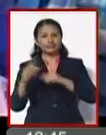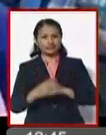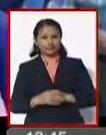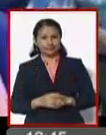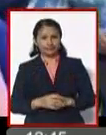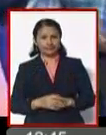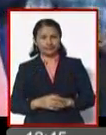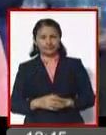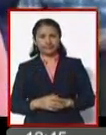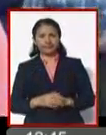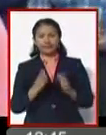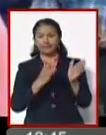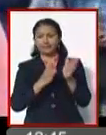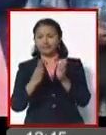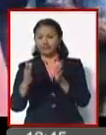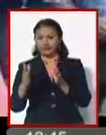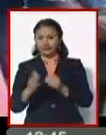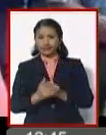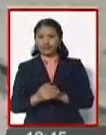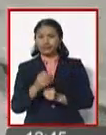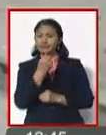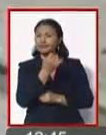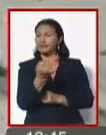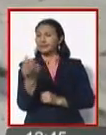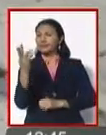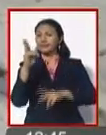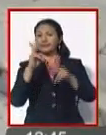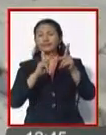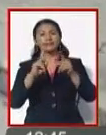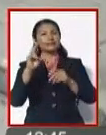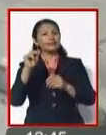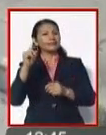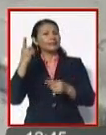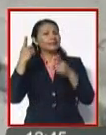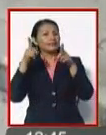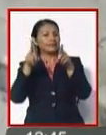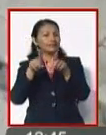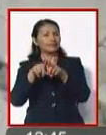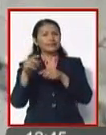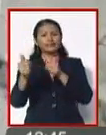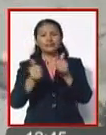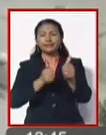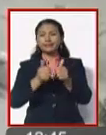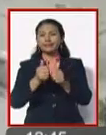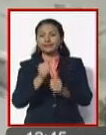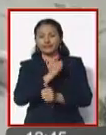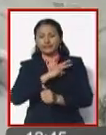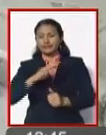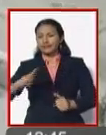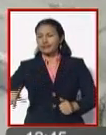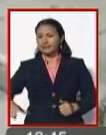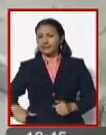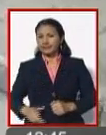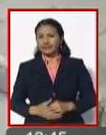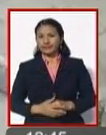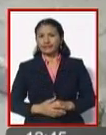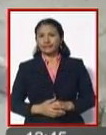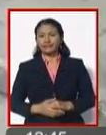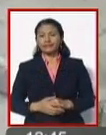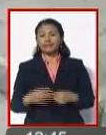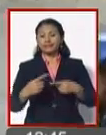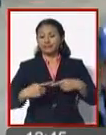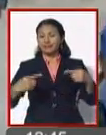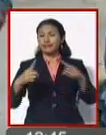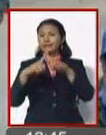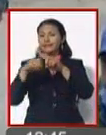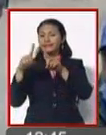distintas organizaciones o alguna gente que no está de acuerdo con las administraciones municipales, más propiamente dicho, la